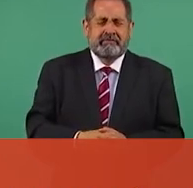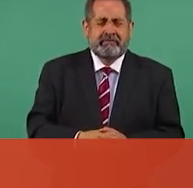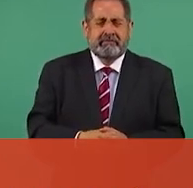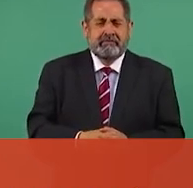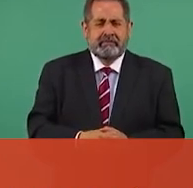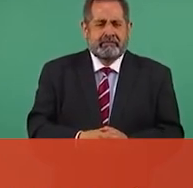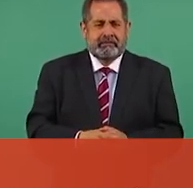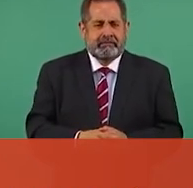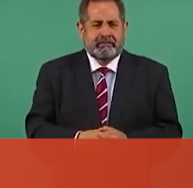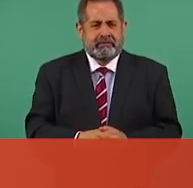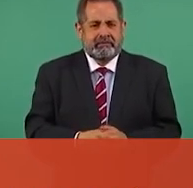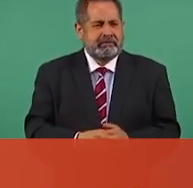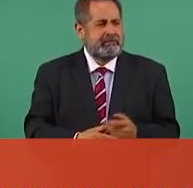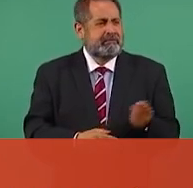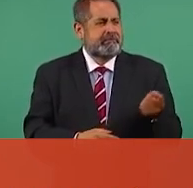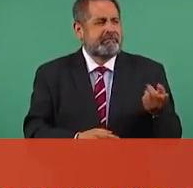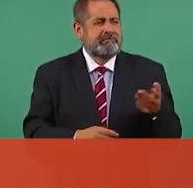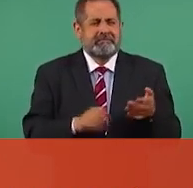a